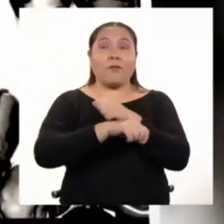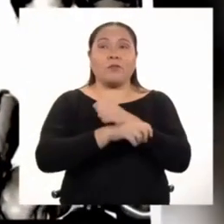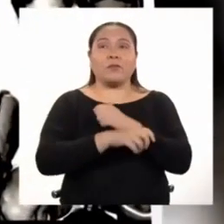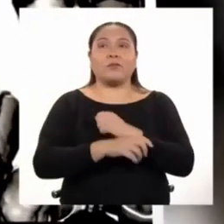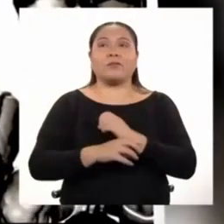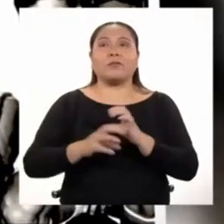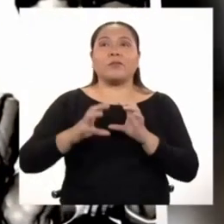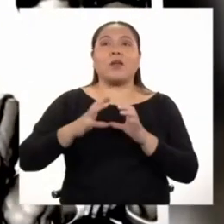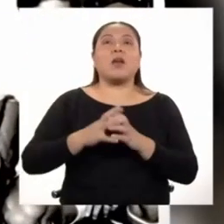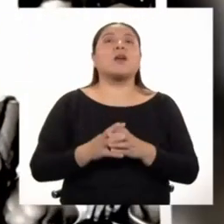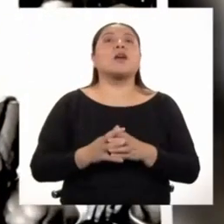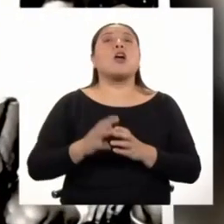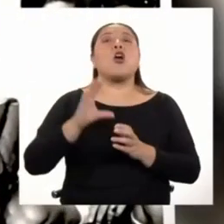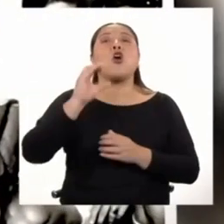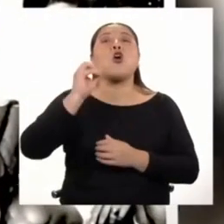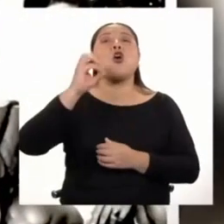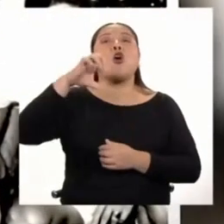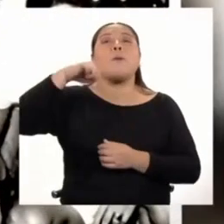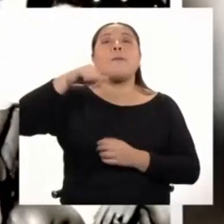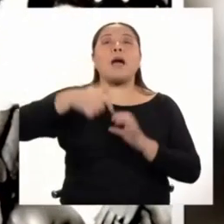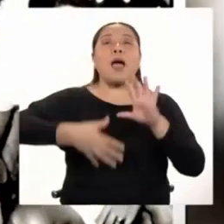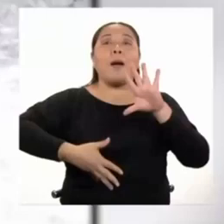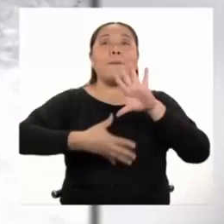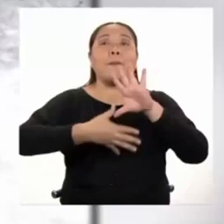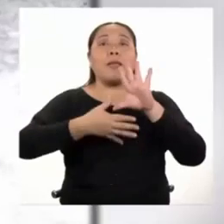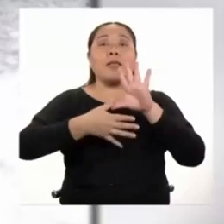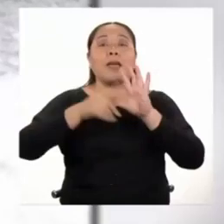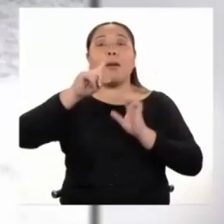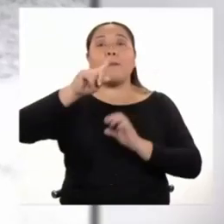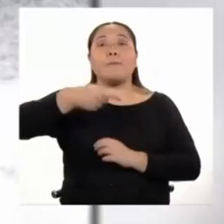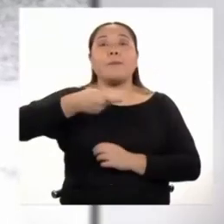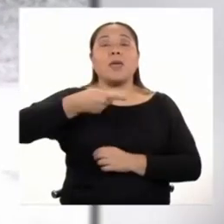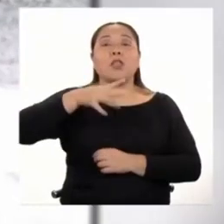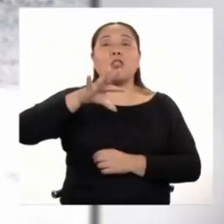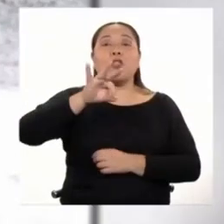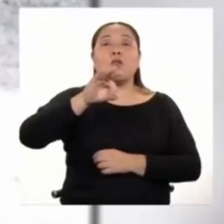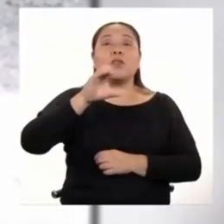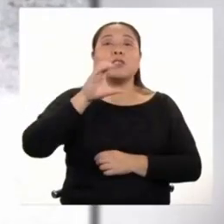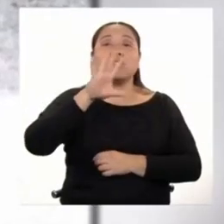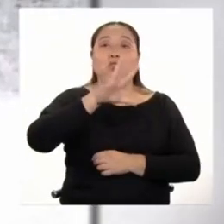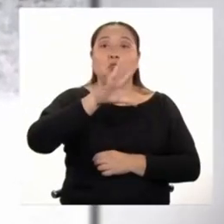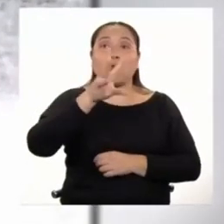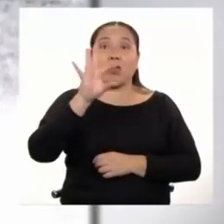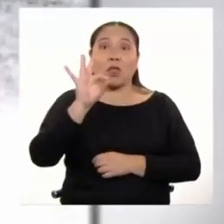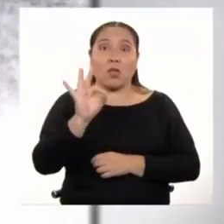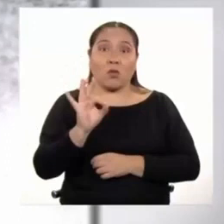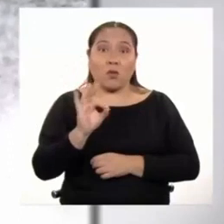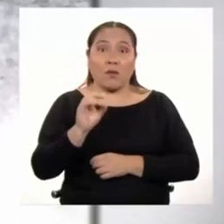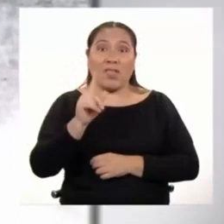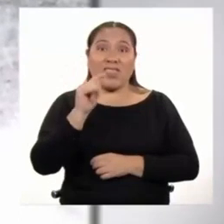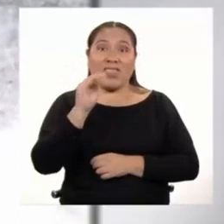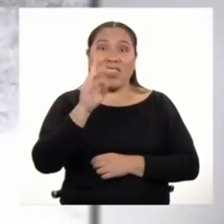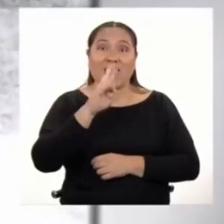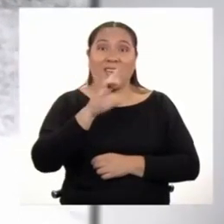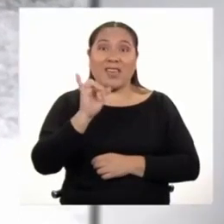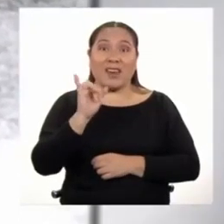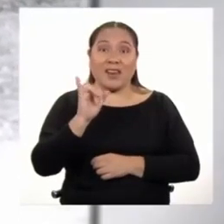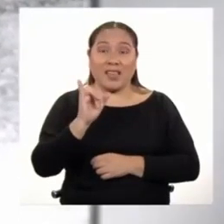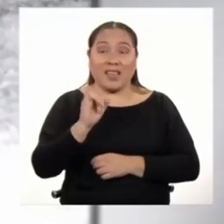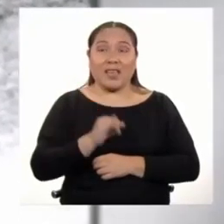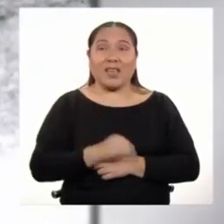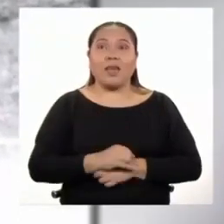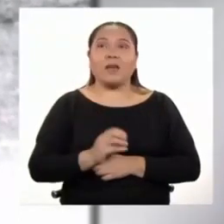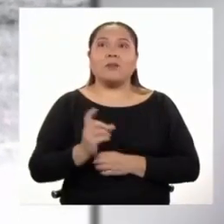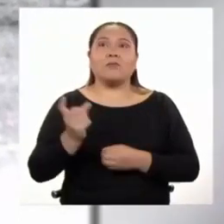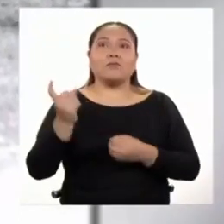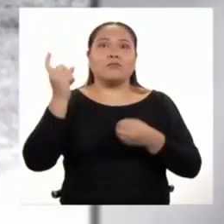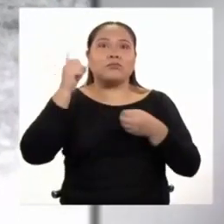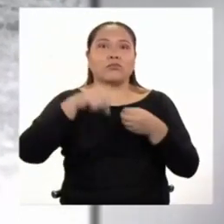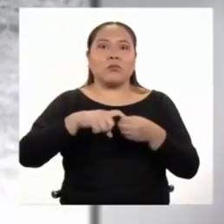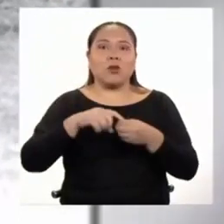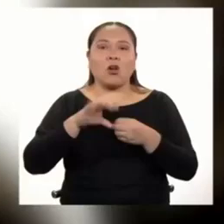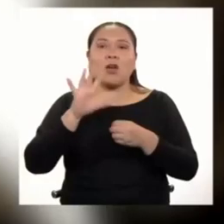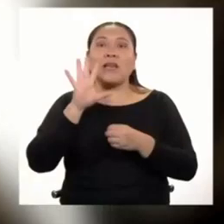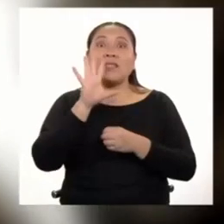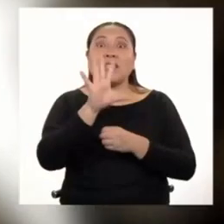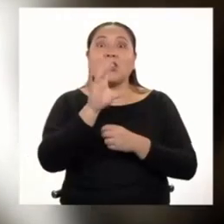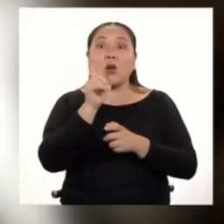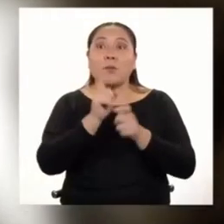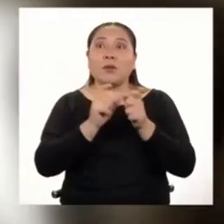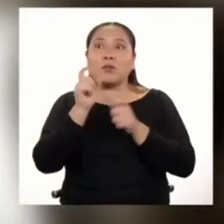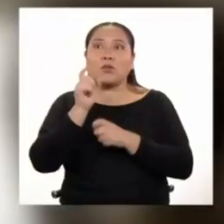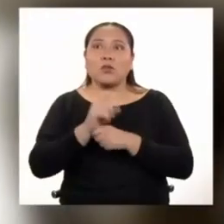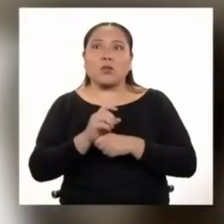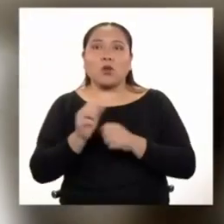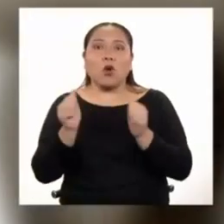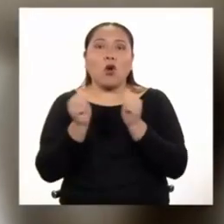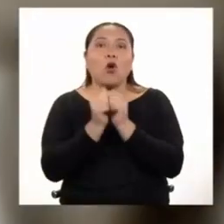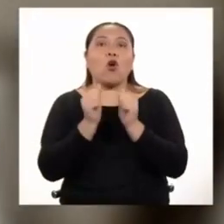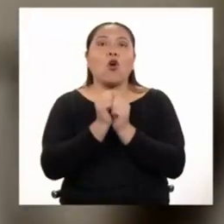América jugada en Argentina en 1959, Terry integró un quinteto letal en el ataque, junto